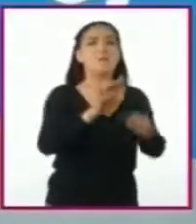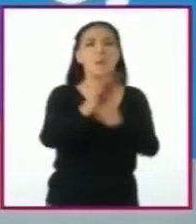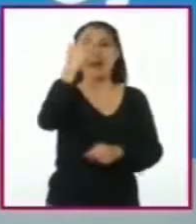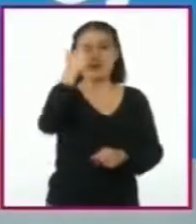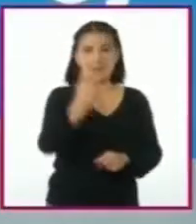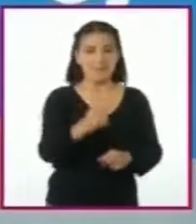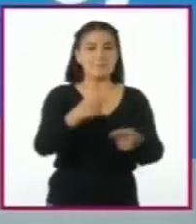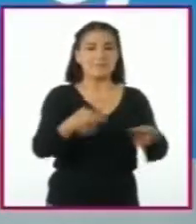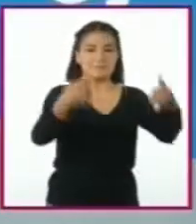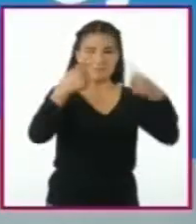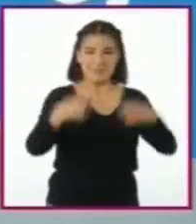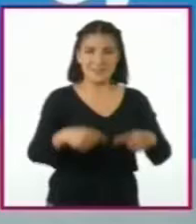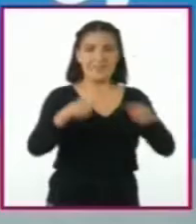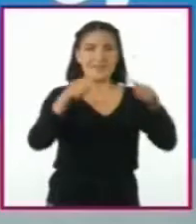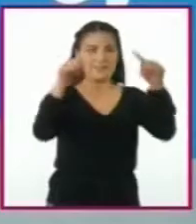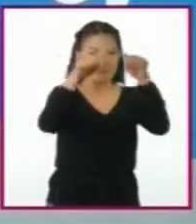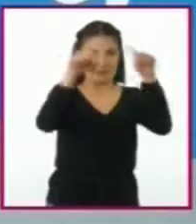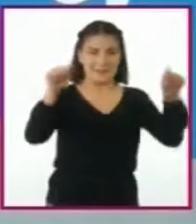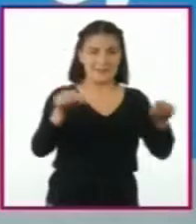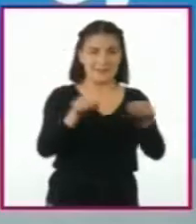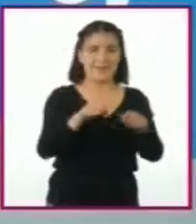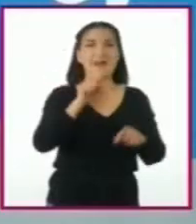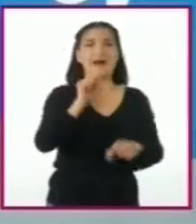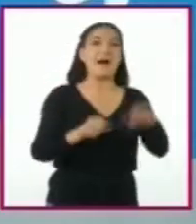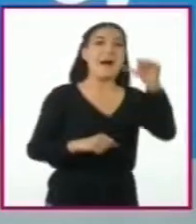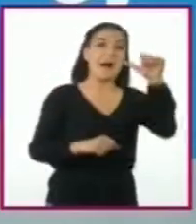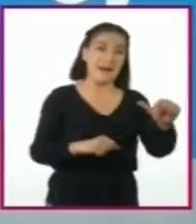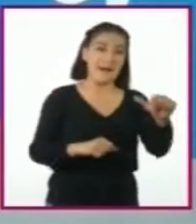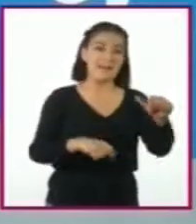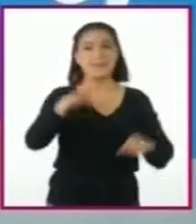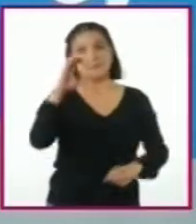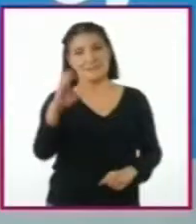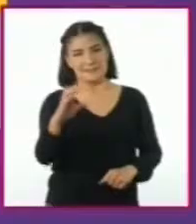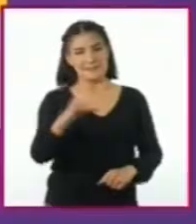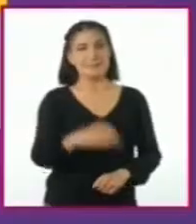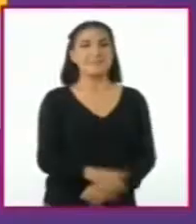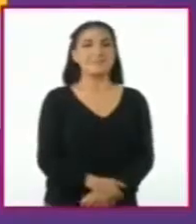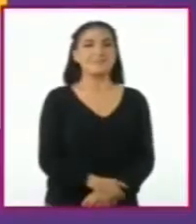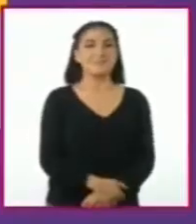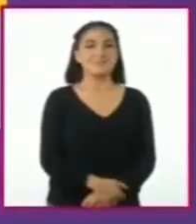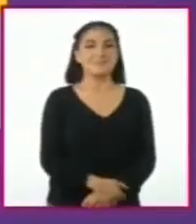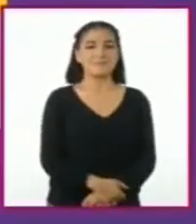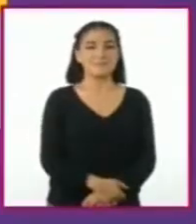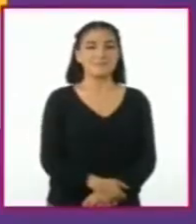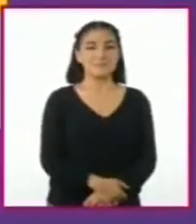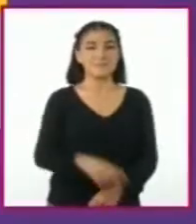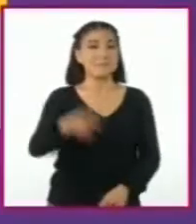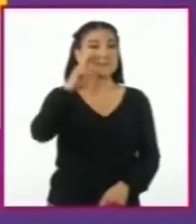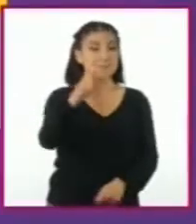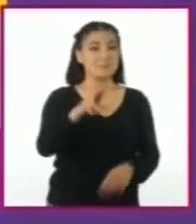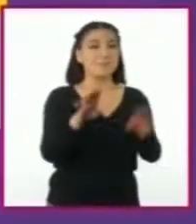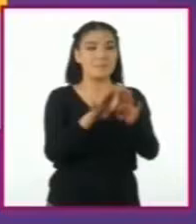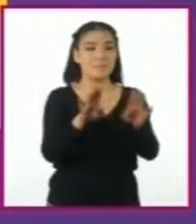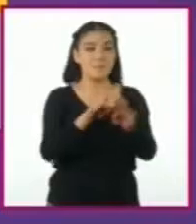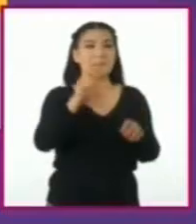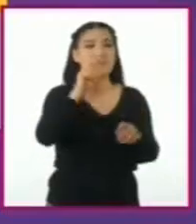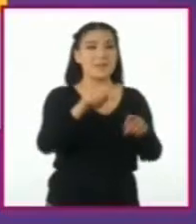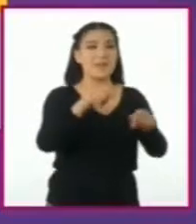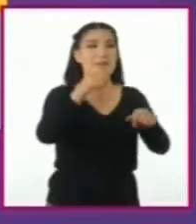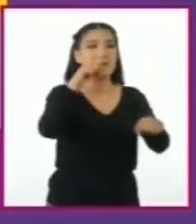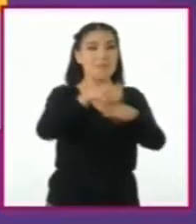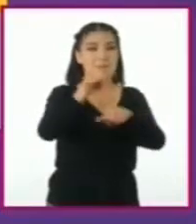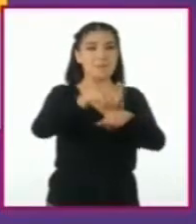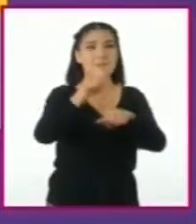lados correspondientes de las fotografías A y C. Al realizar el cociente de los lados